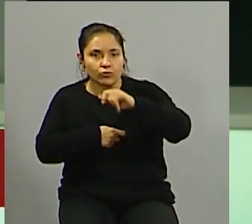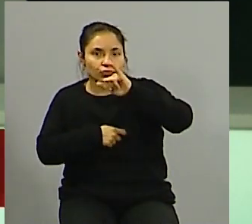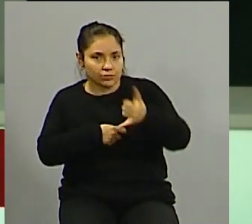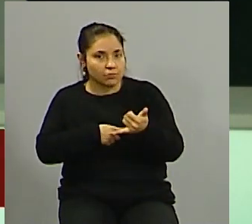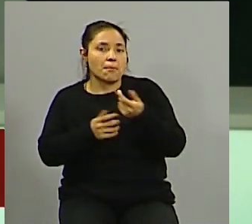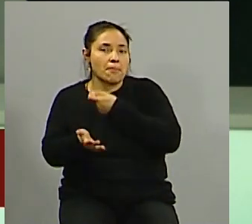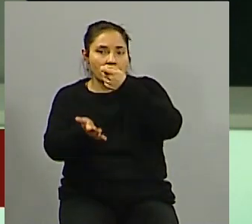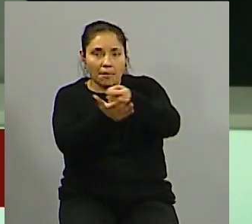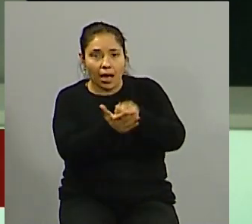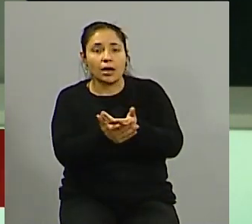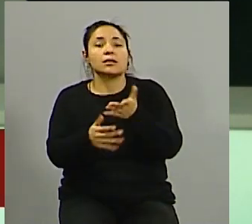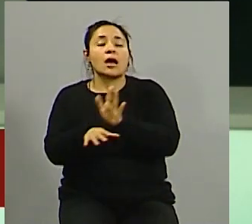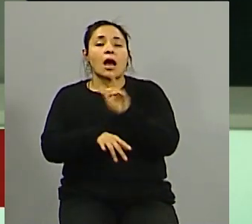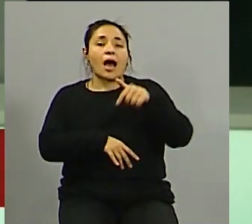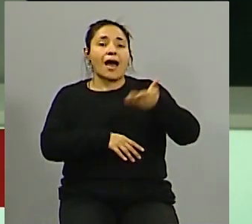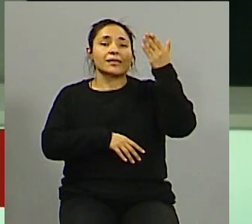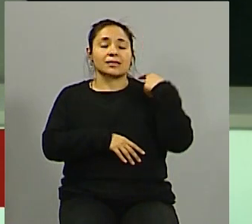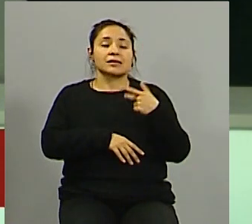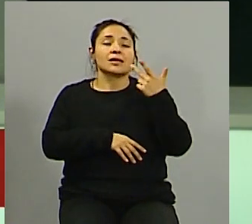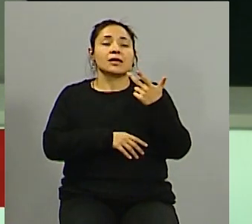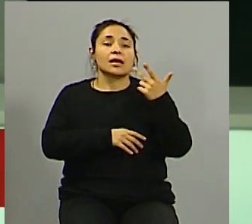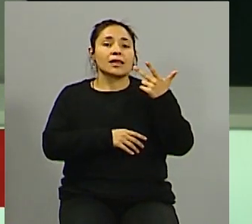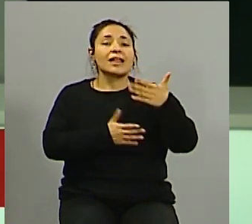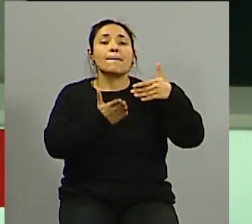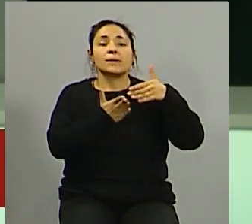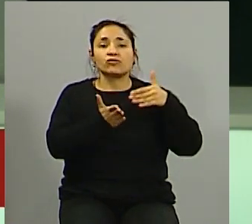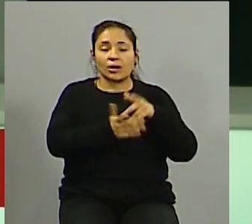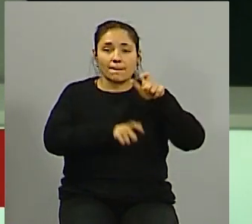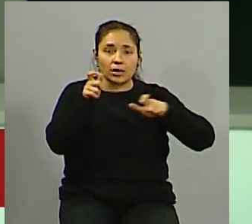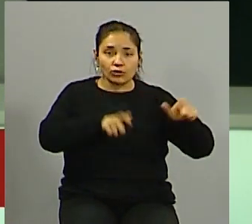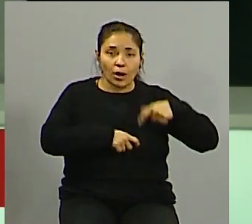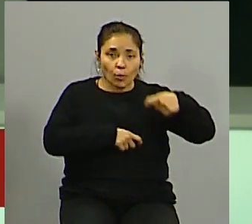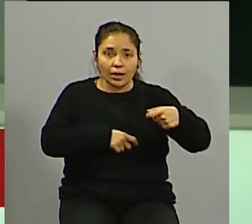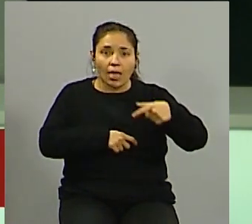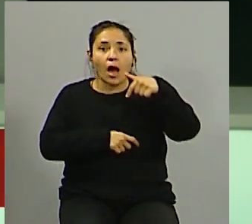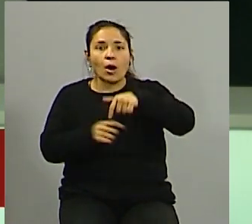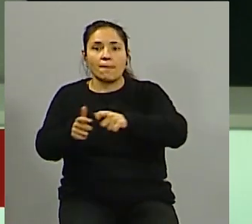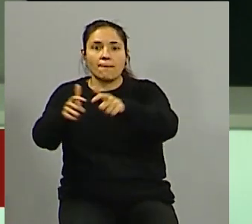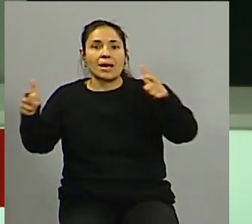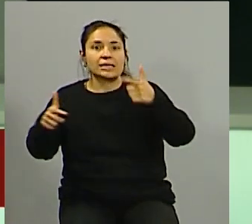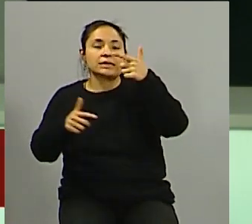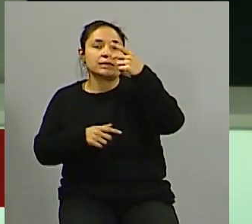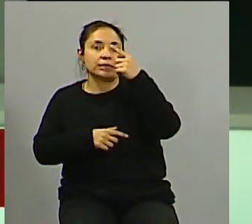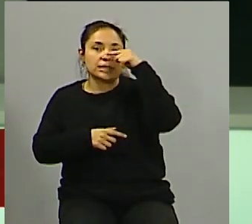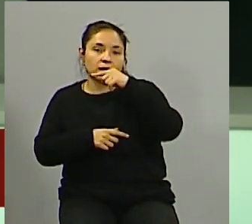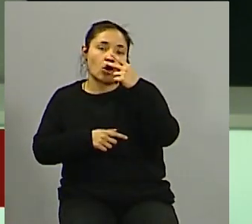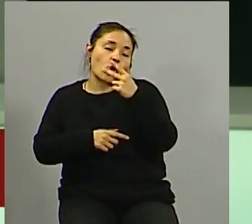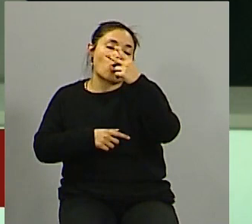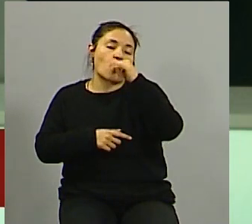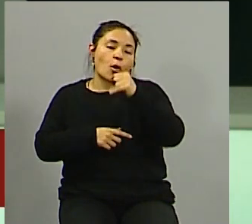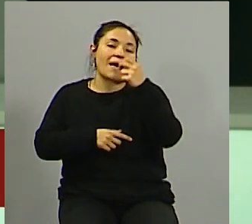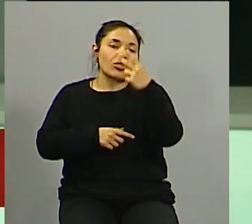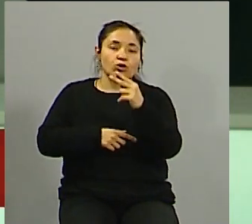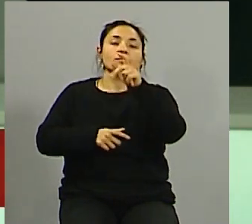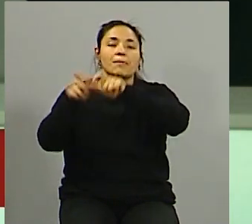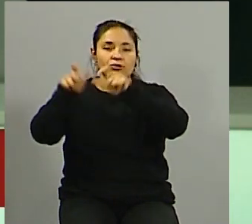Lo que significa es que bueno, un montón de personas pudieron jubilarse en Argentina gracias a un plan de pago para cancelar los periodos de aportes que les